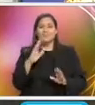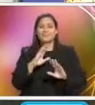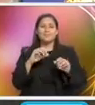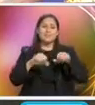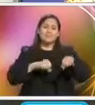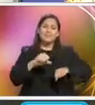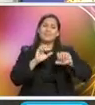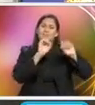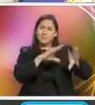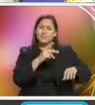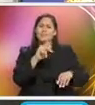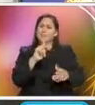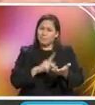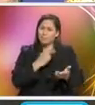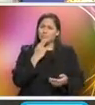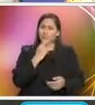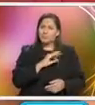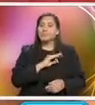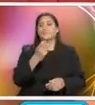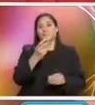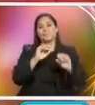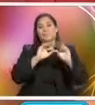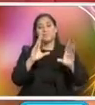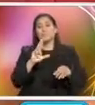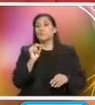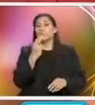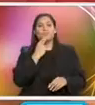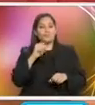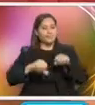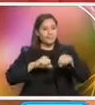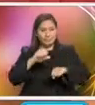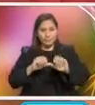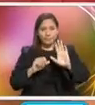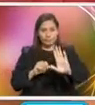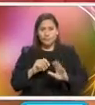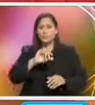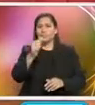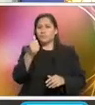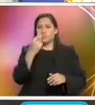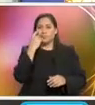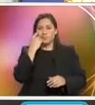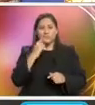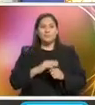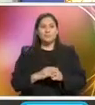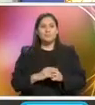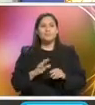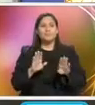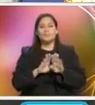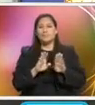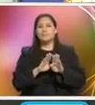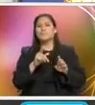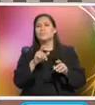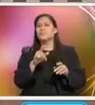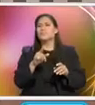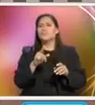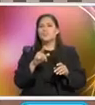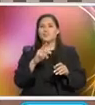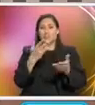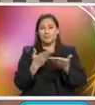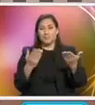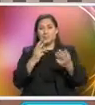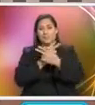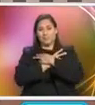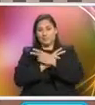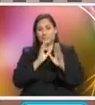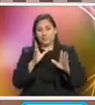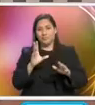pero hay que retomarla. Pero en efecto, no usar el coche. La otra es estos como rondas, bueno, ahora en verano ya no,